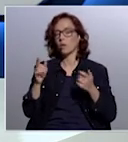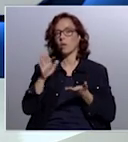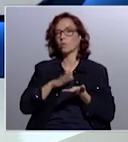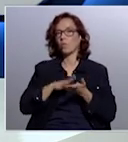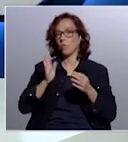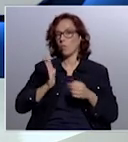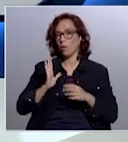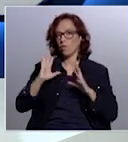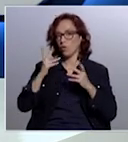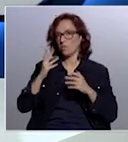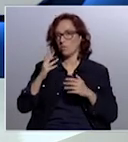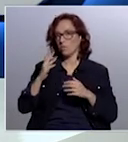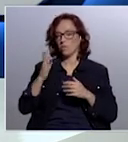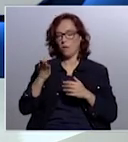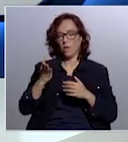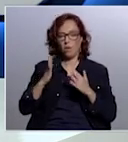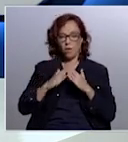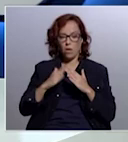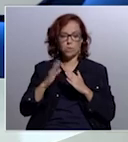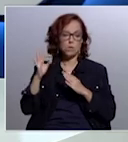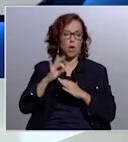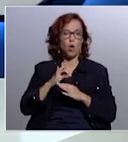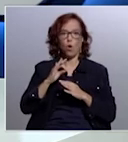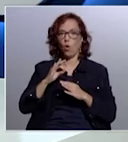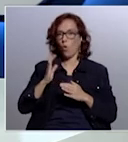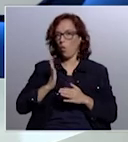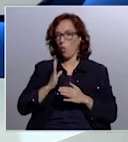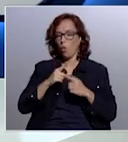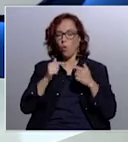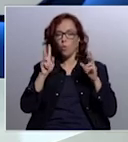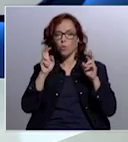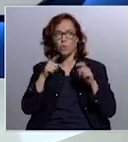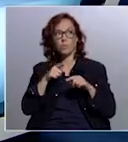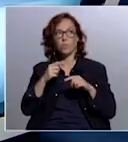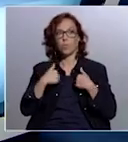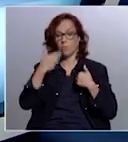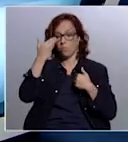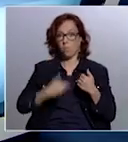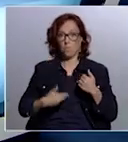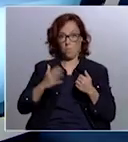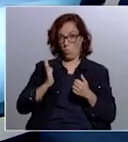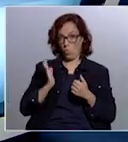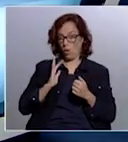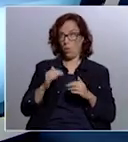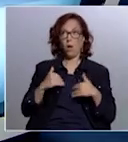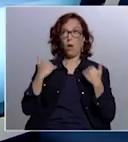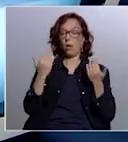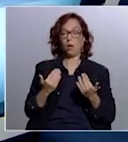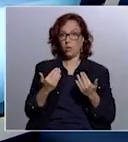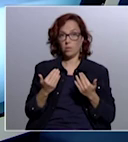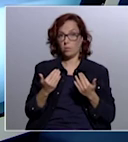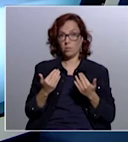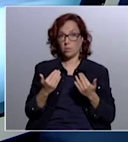de violencia doméstica de estereotipos de género también sabemos que por ser mujer no alcanza no alcanza con